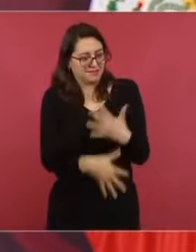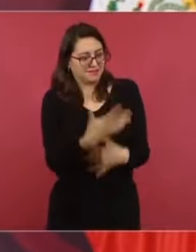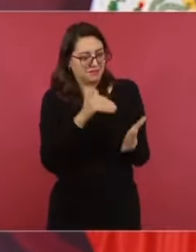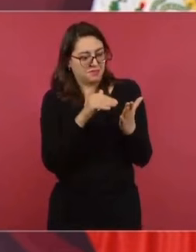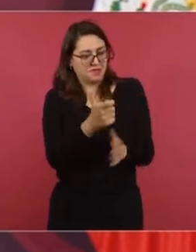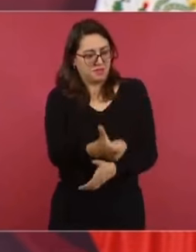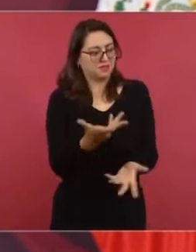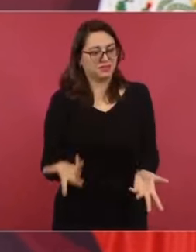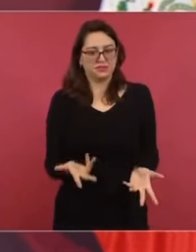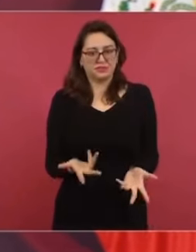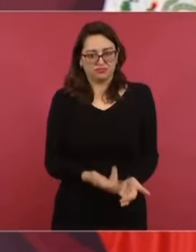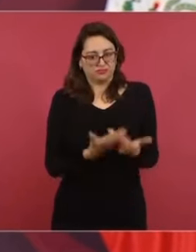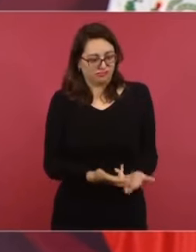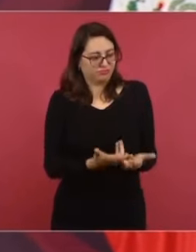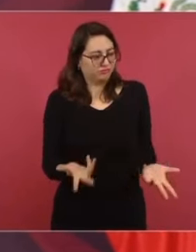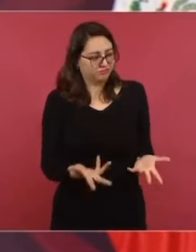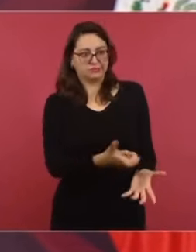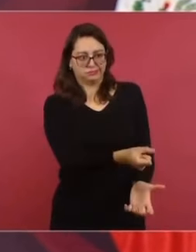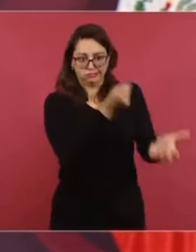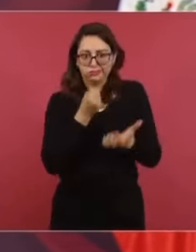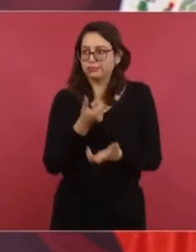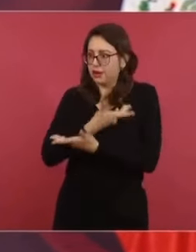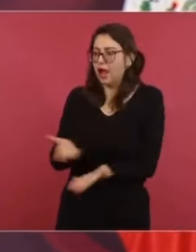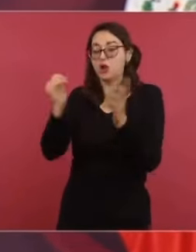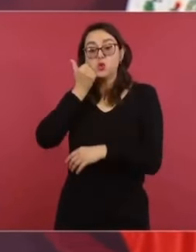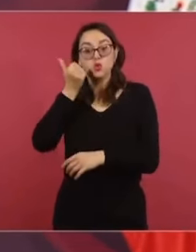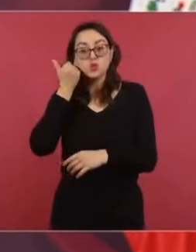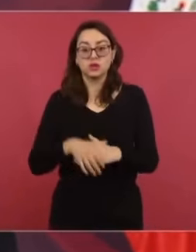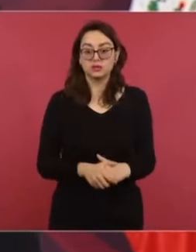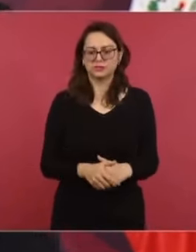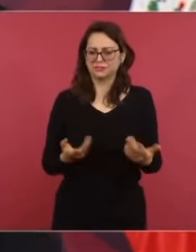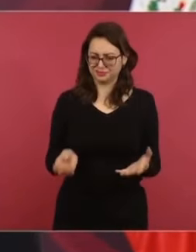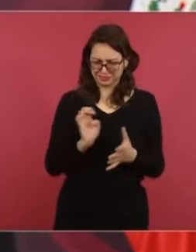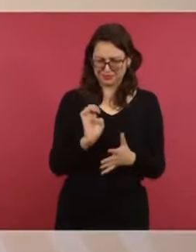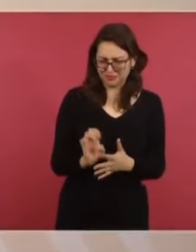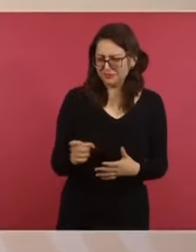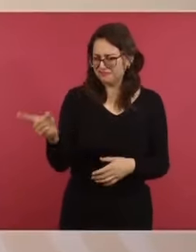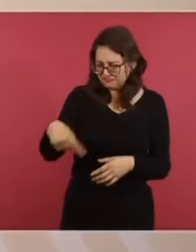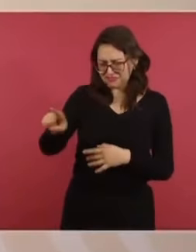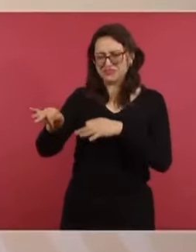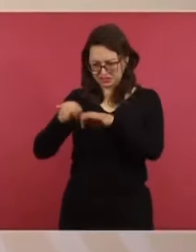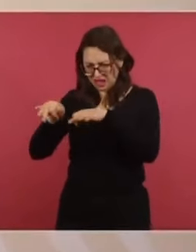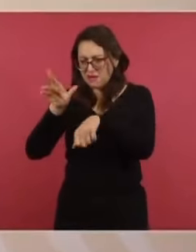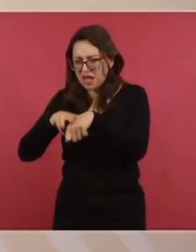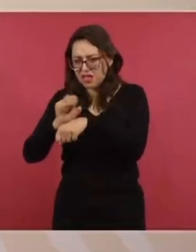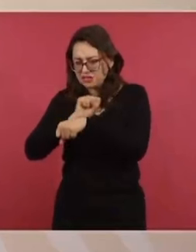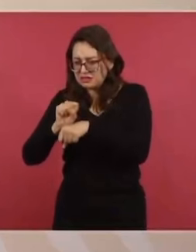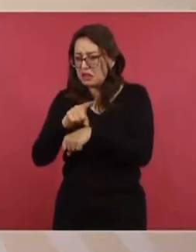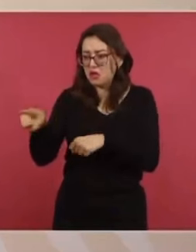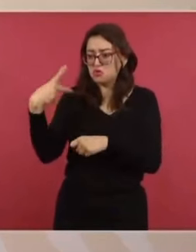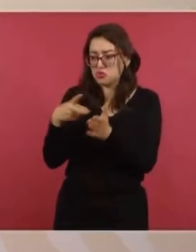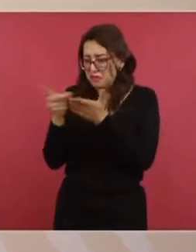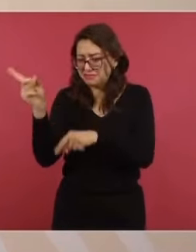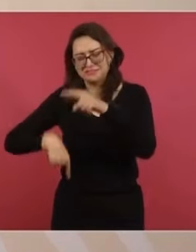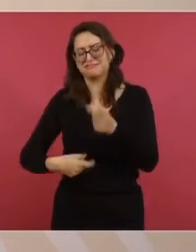Entonces, que estén conscientes los trabajadores que ellos no van a salir perjudicados en nada. Es mi palabra.